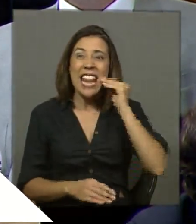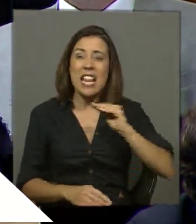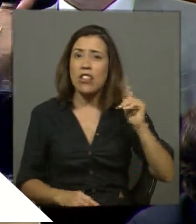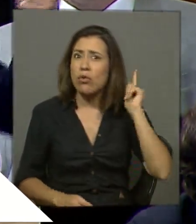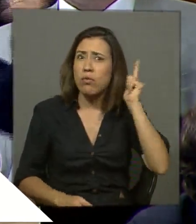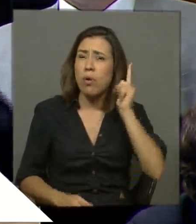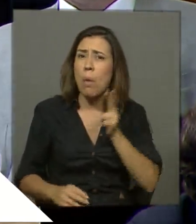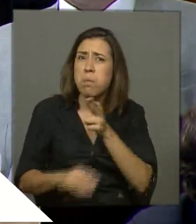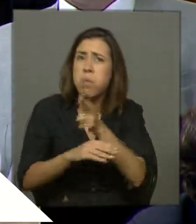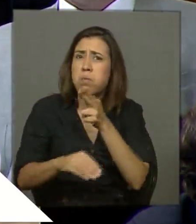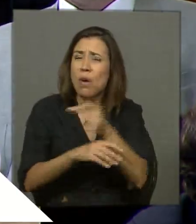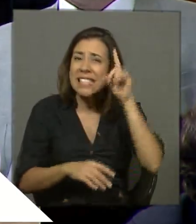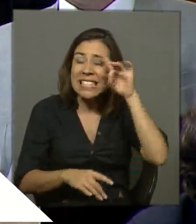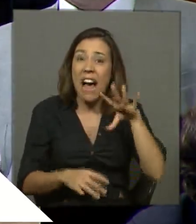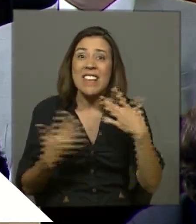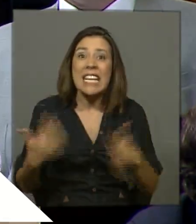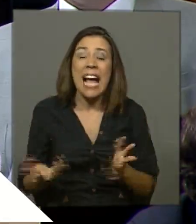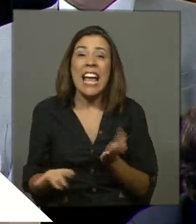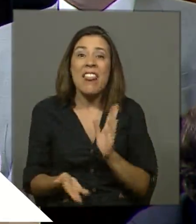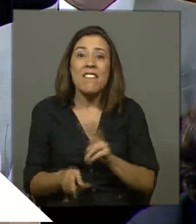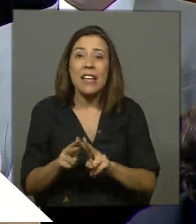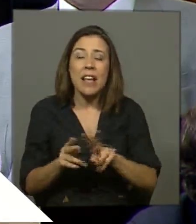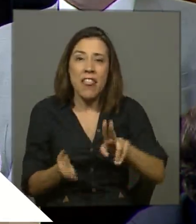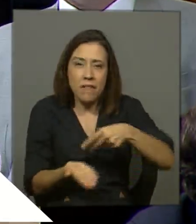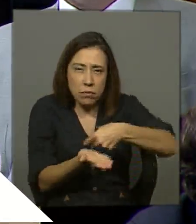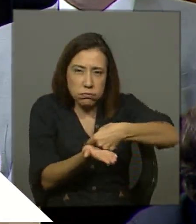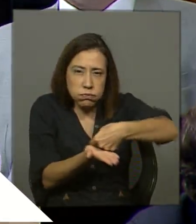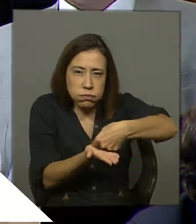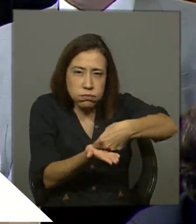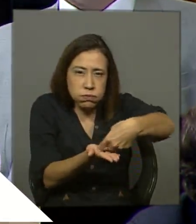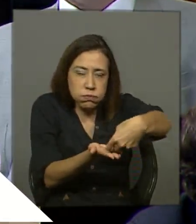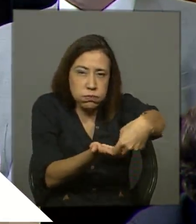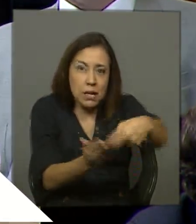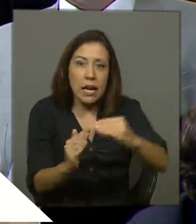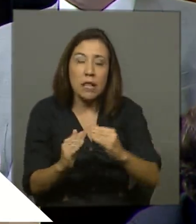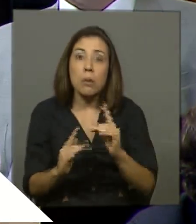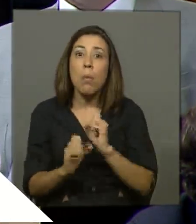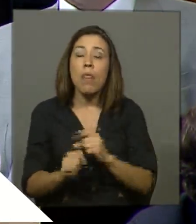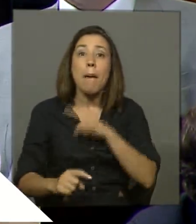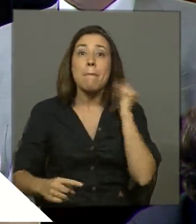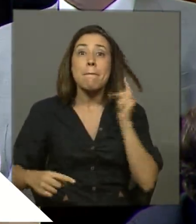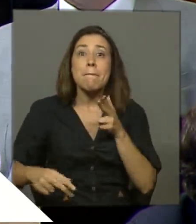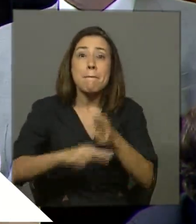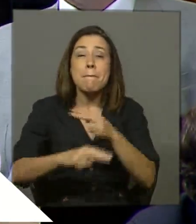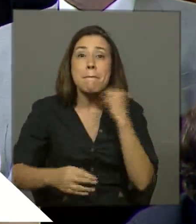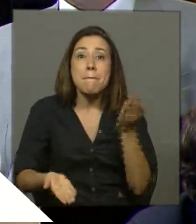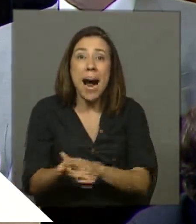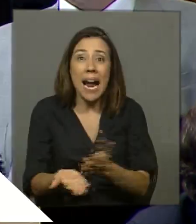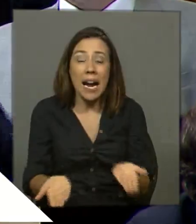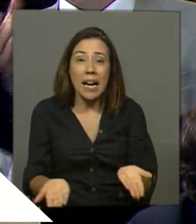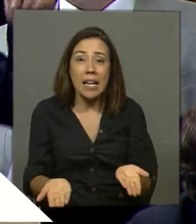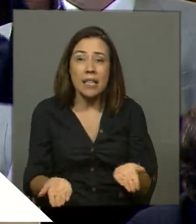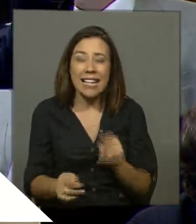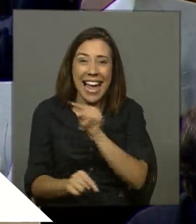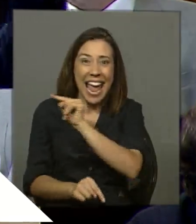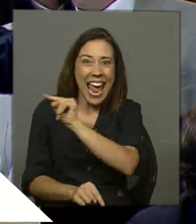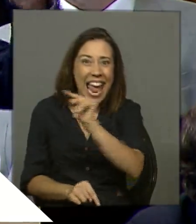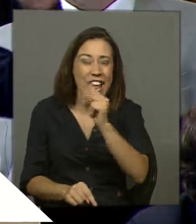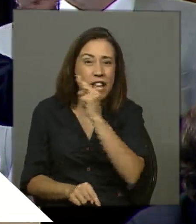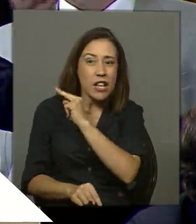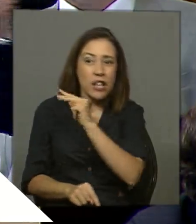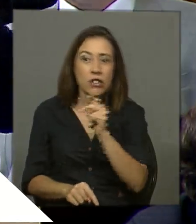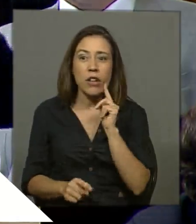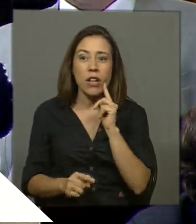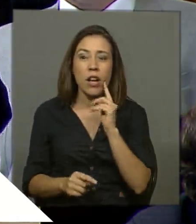escuchan los balazos ya saben qué hacer tienen que gatear hasta su casa porque si no los van a matar ministro ministro a ellos les